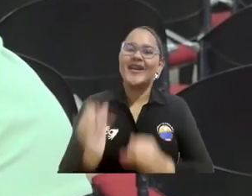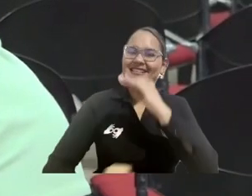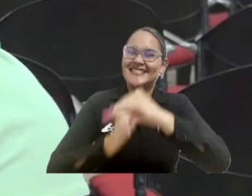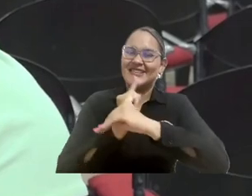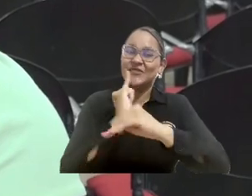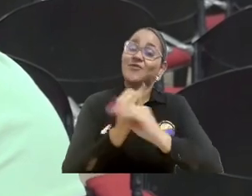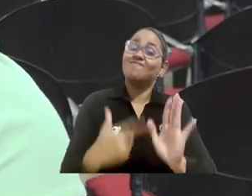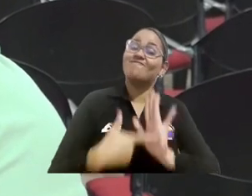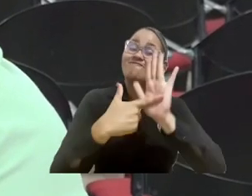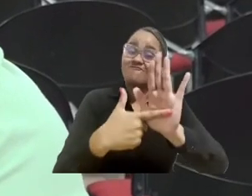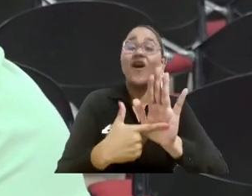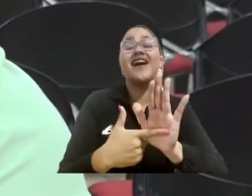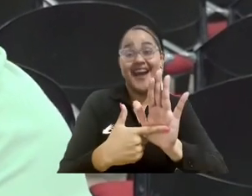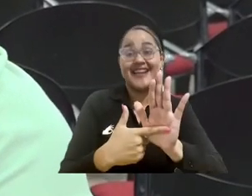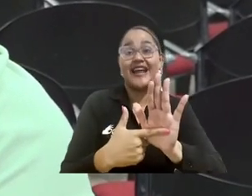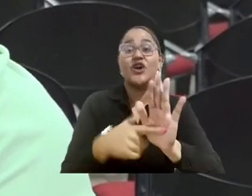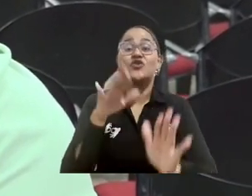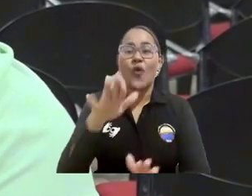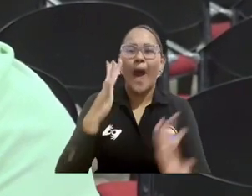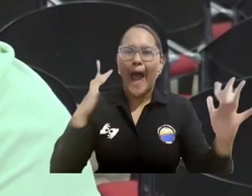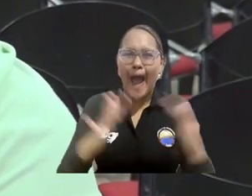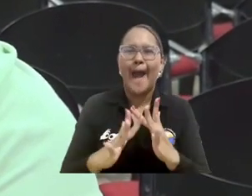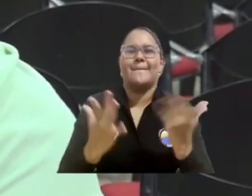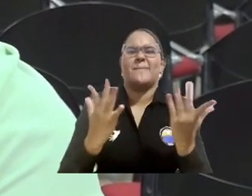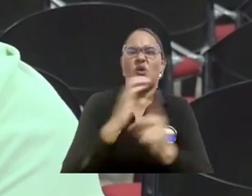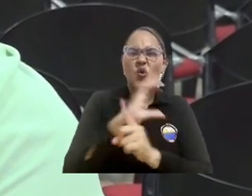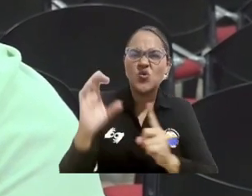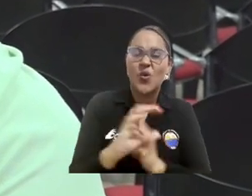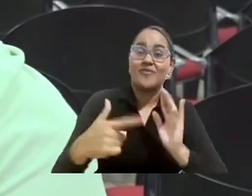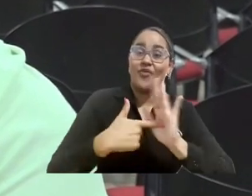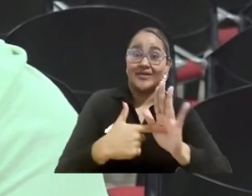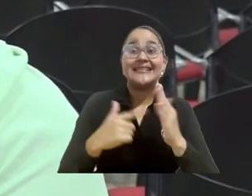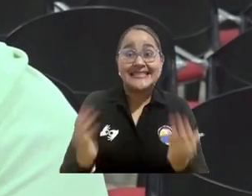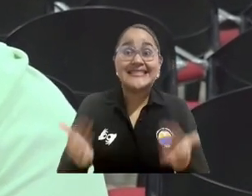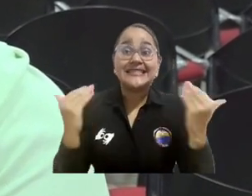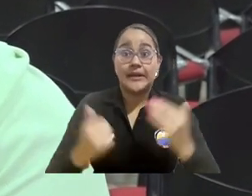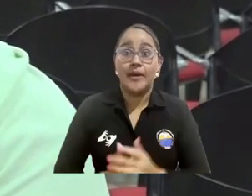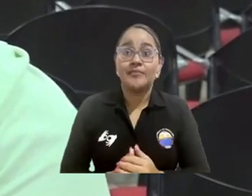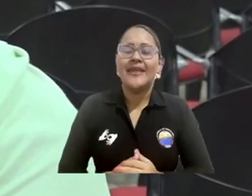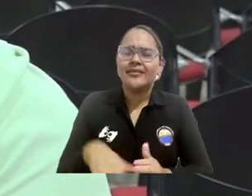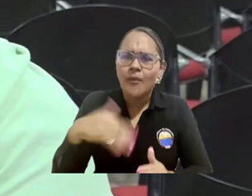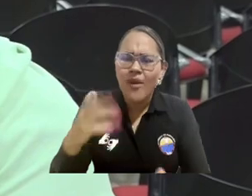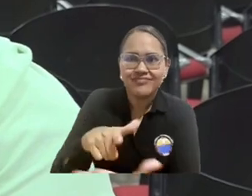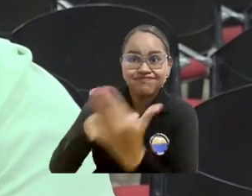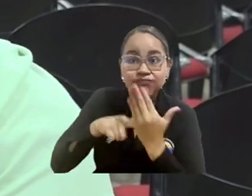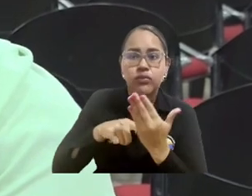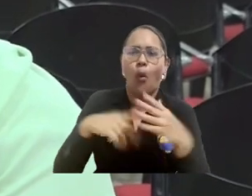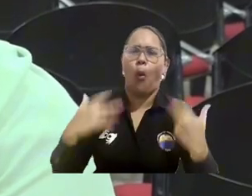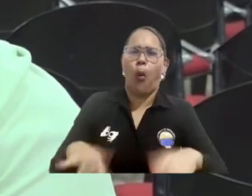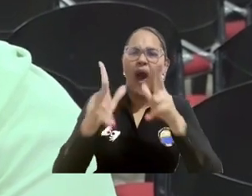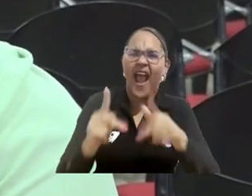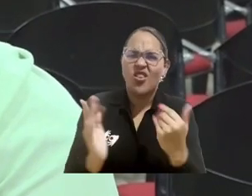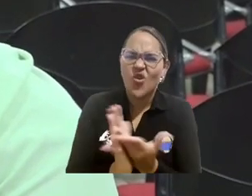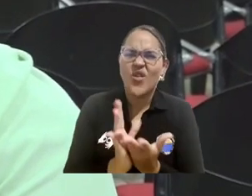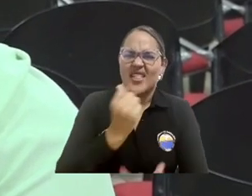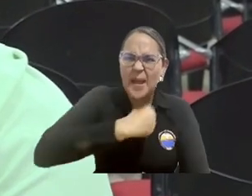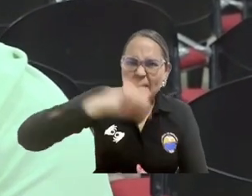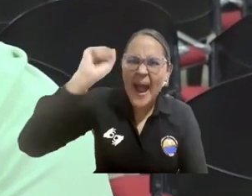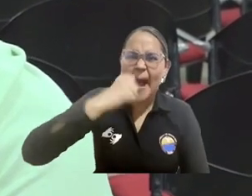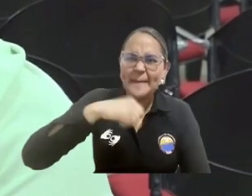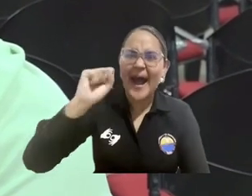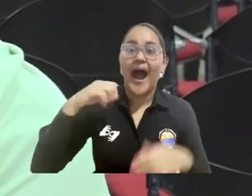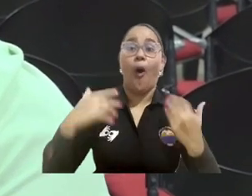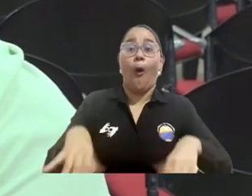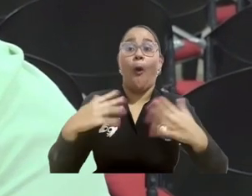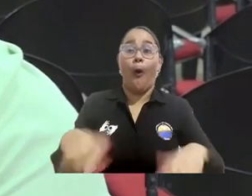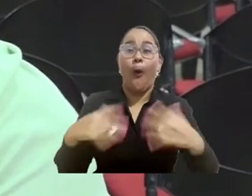colores de nuestra institución a estos diferentes eventos como son los ASCUN Cultura y verlos reflejados, cómo el estudiante le entrega el